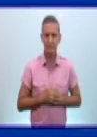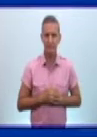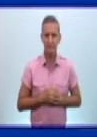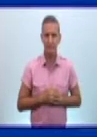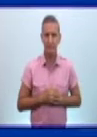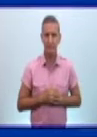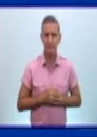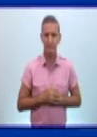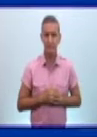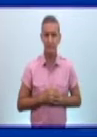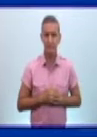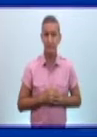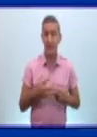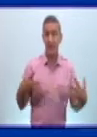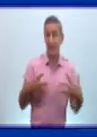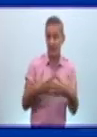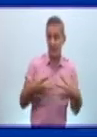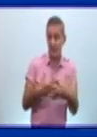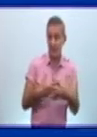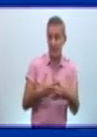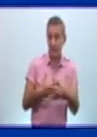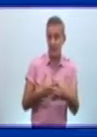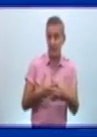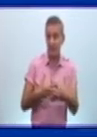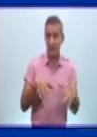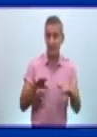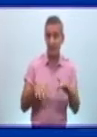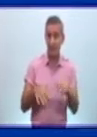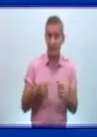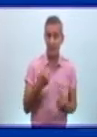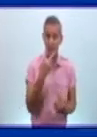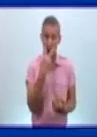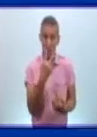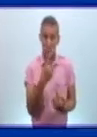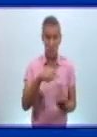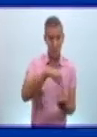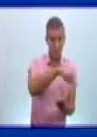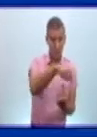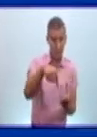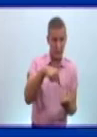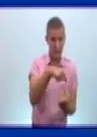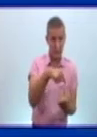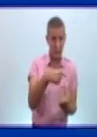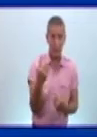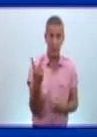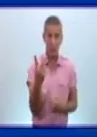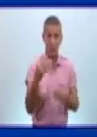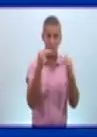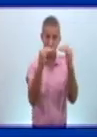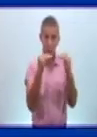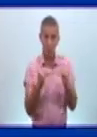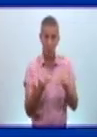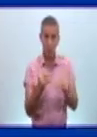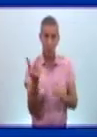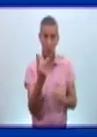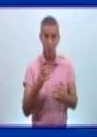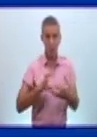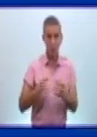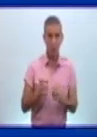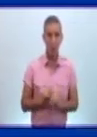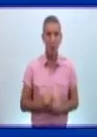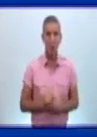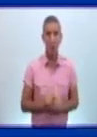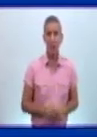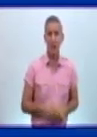Entonces, las mezclas, según su aspecto externo, se pueden clasificar de dos formas: mezclas heterogéneas y